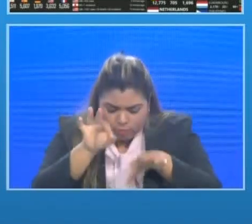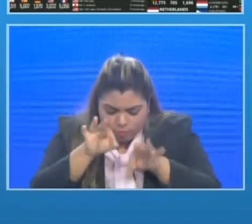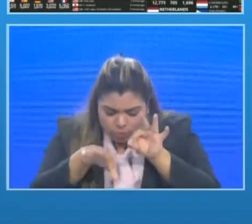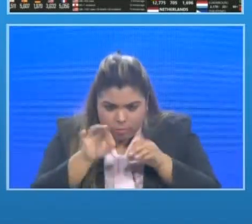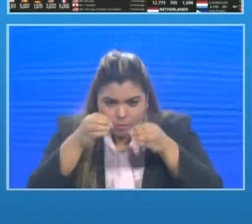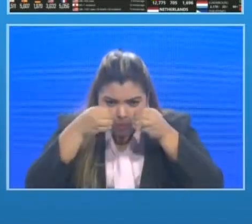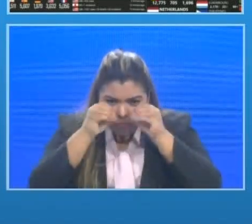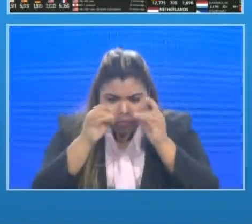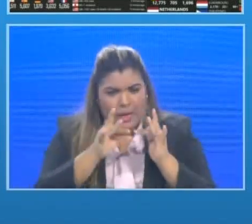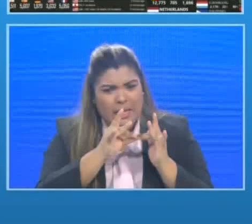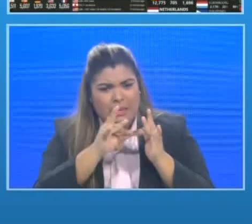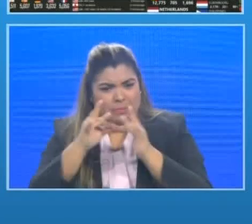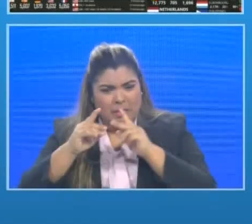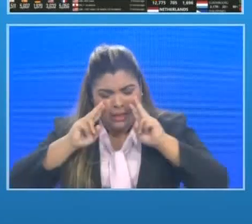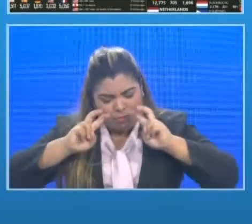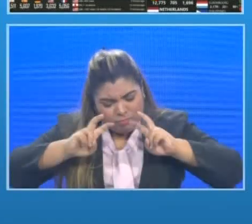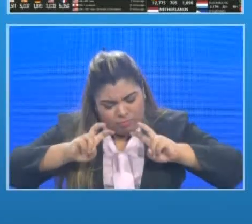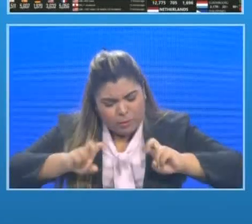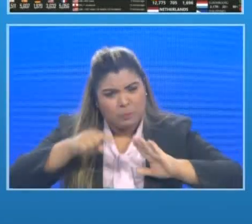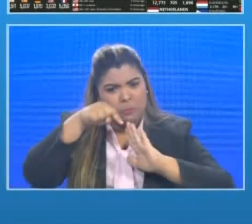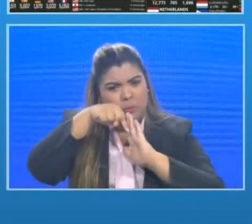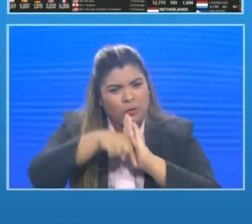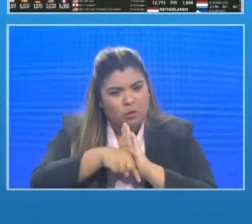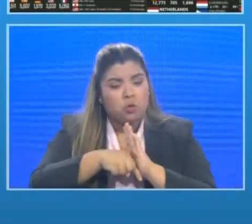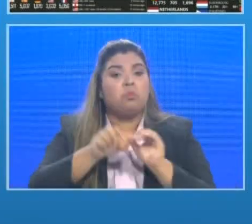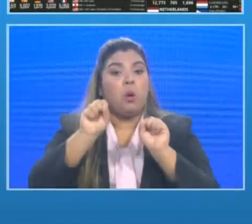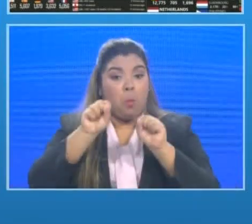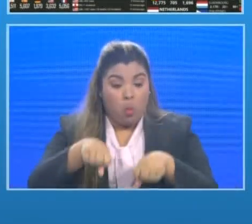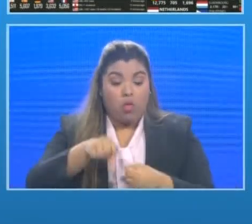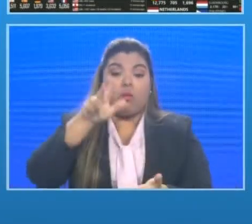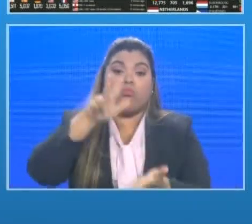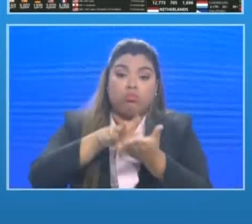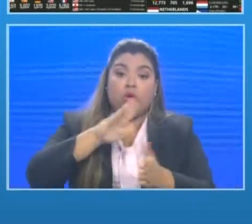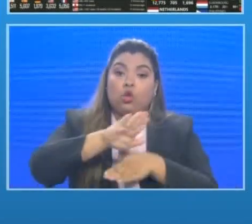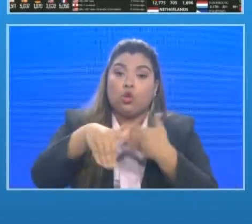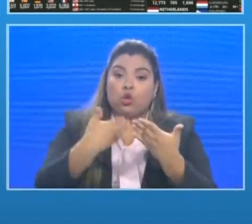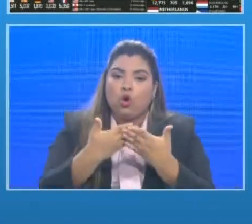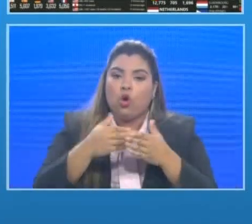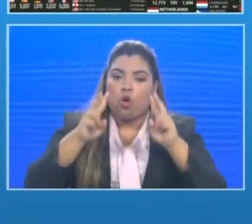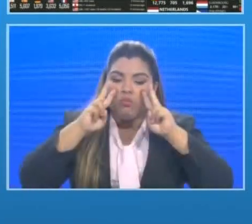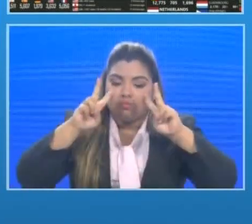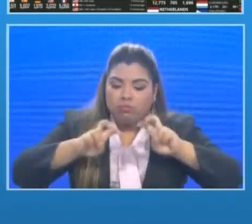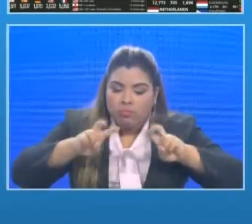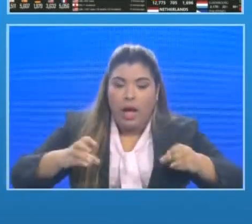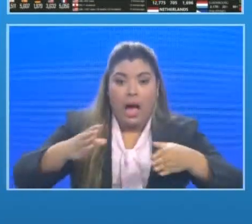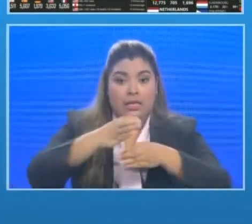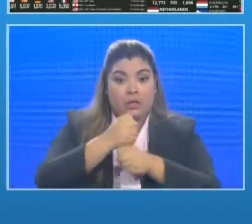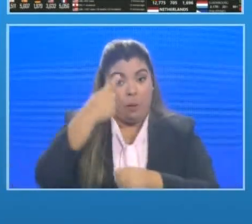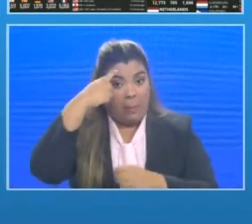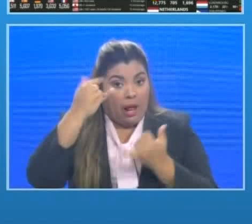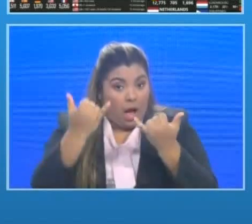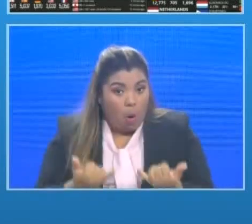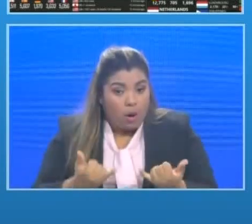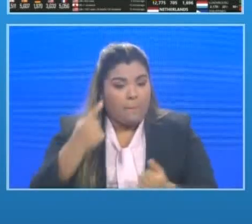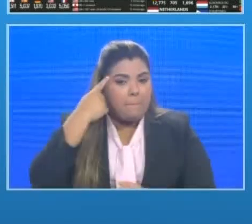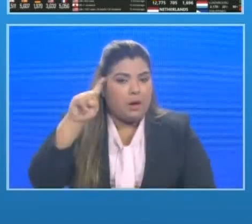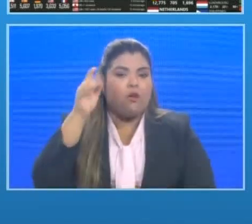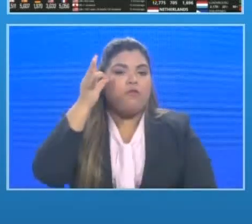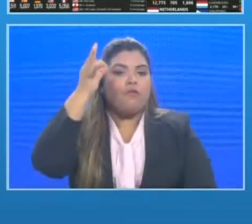permitir validar todas las acciones que estamos haciendo y las que se pueden presentar en el futuro. Hoy